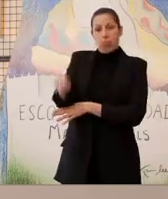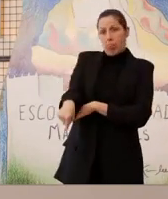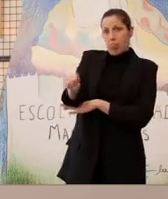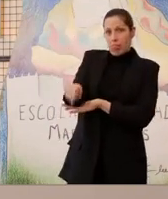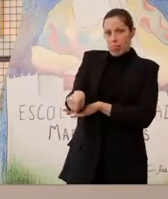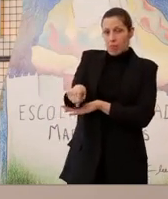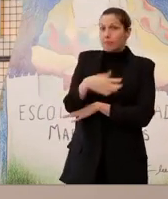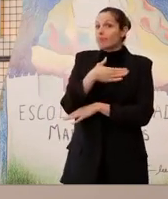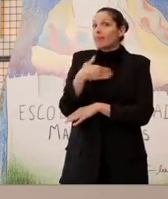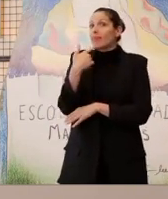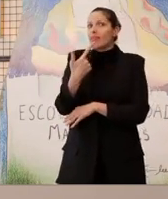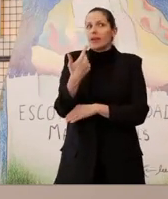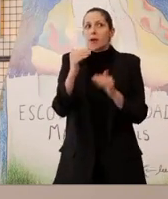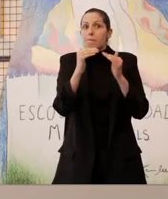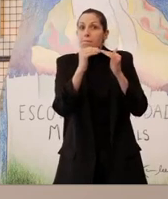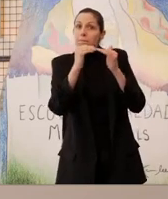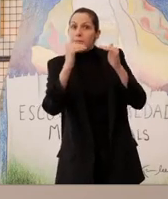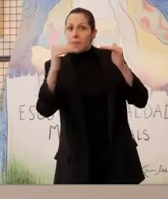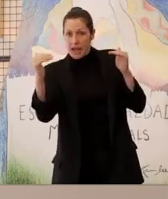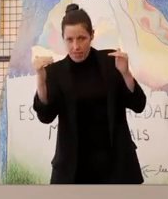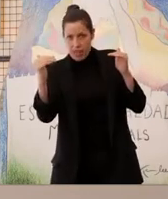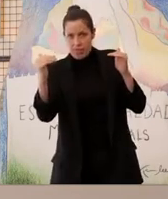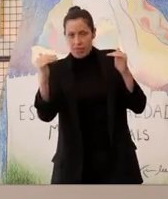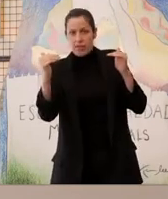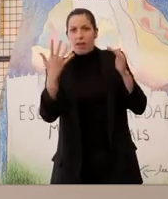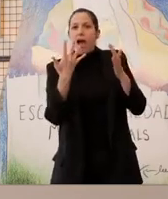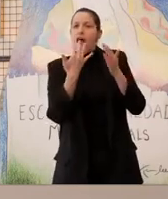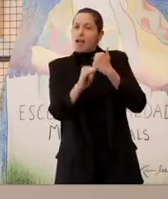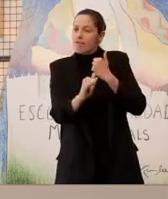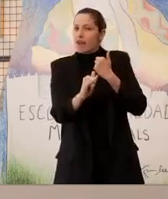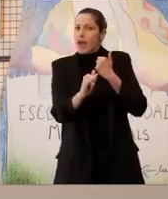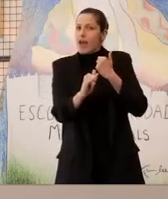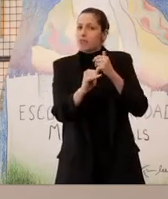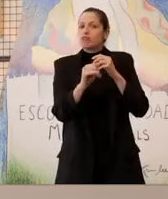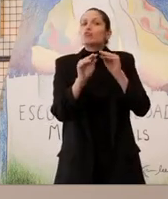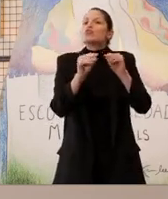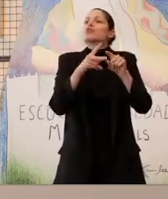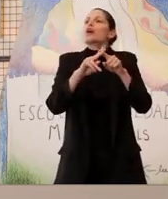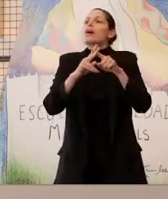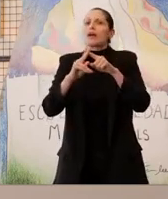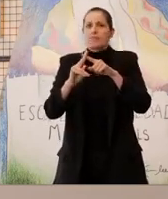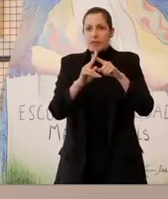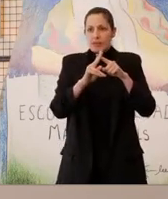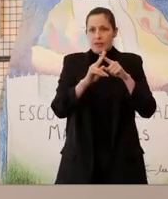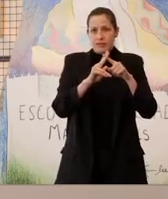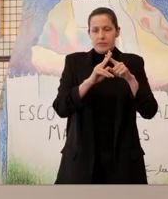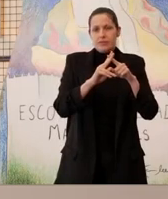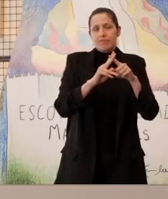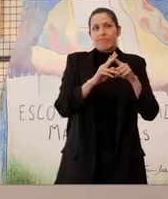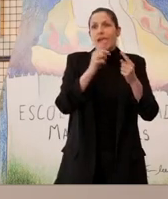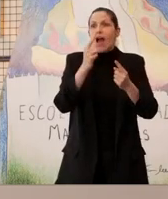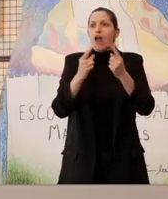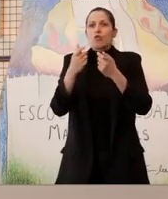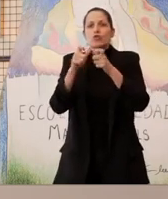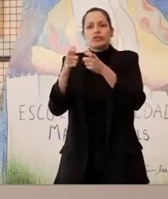paridad con sus herramientas se convierte para algunos sectores que sobrevuelan el